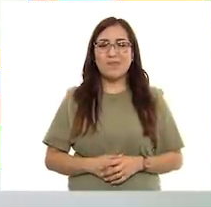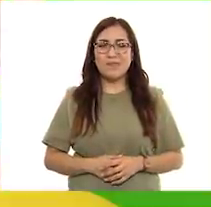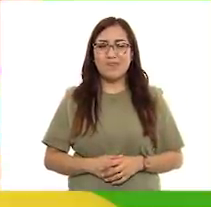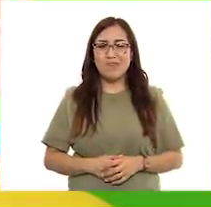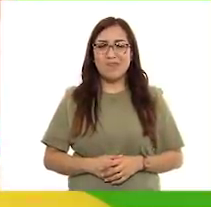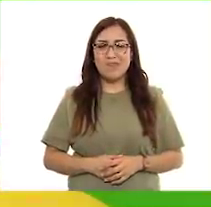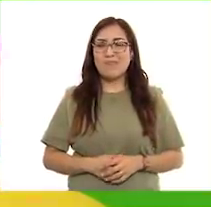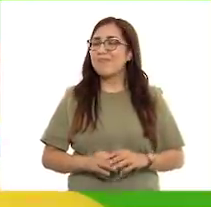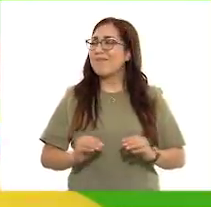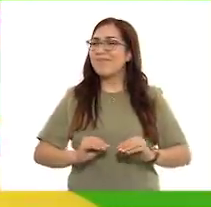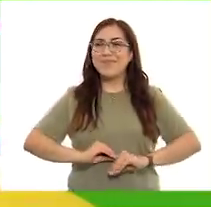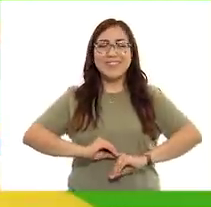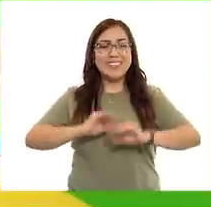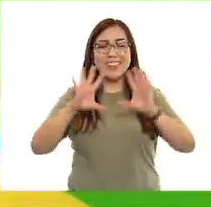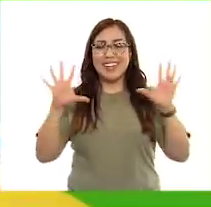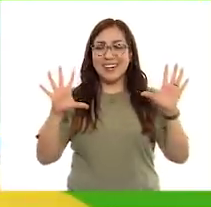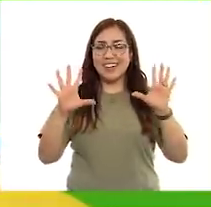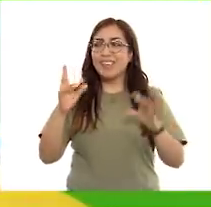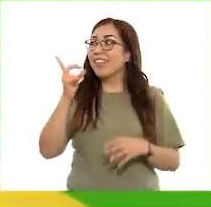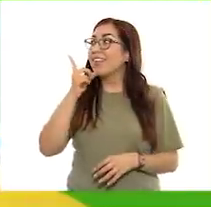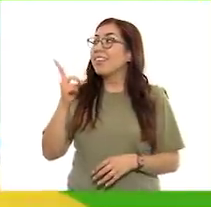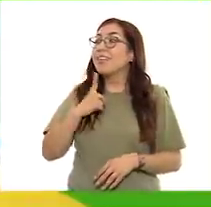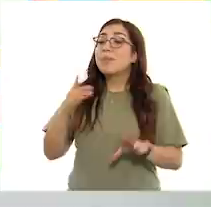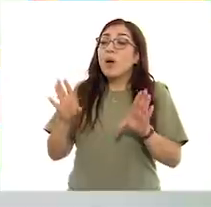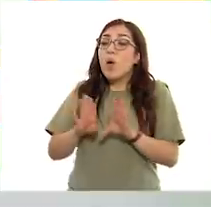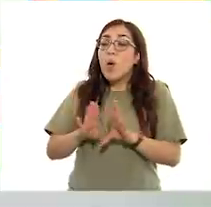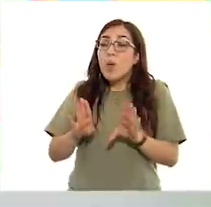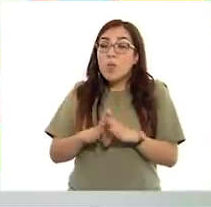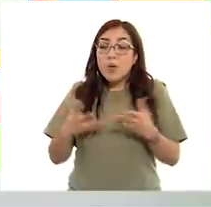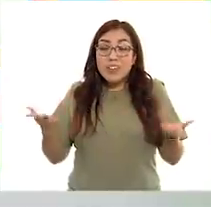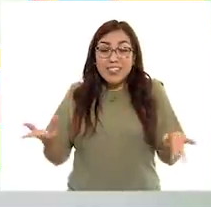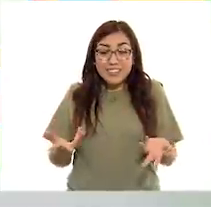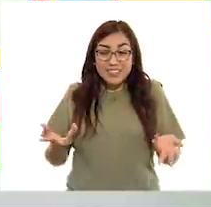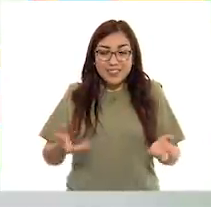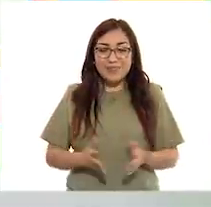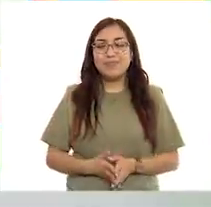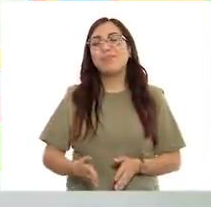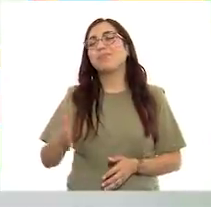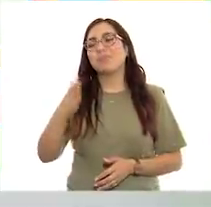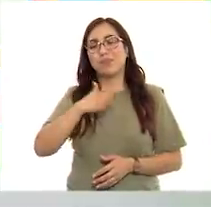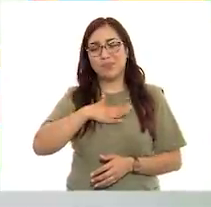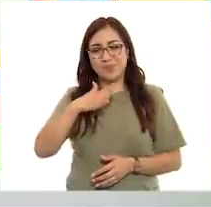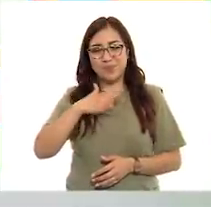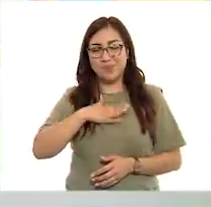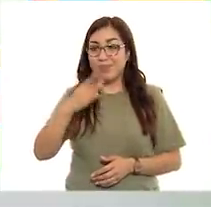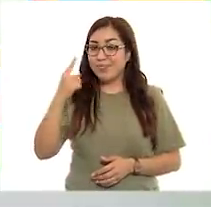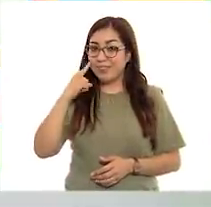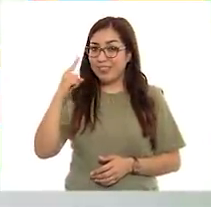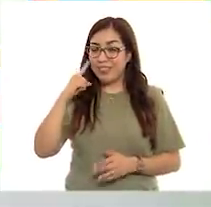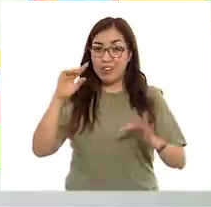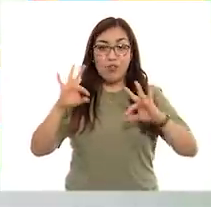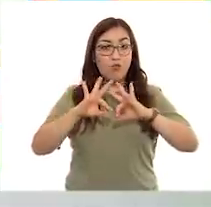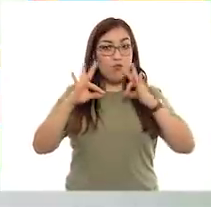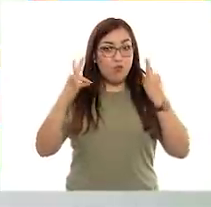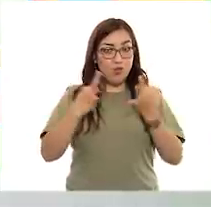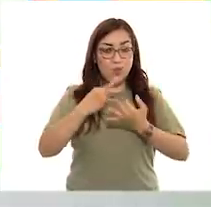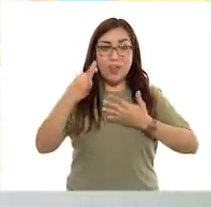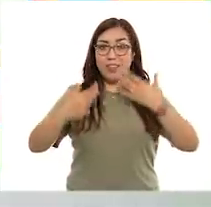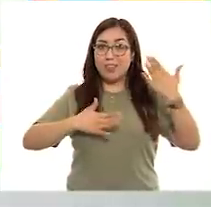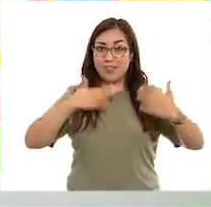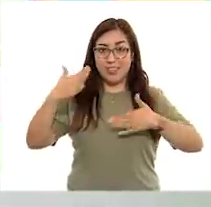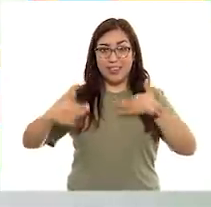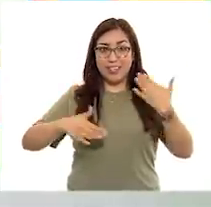¡Por supuesto que sí! Dinos, ¿cómo te ayudamos? Bueno, vamos a hacerlo de una forma divertida.